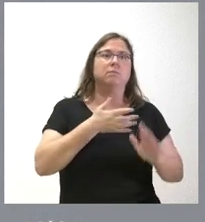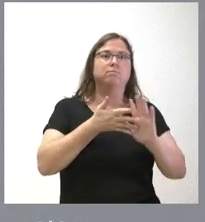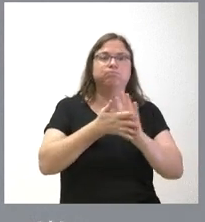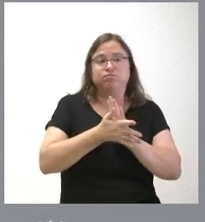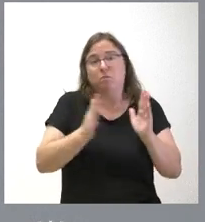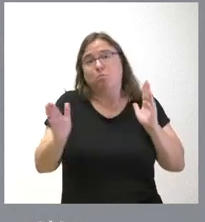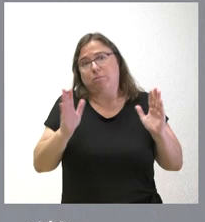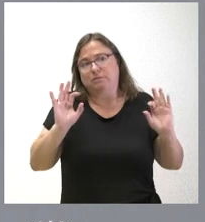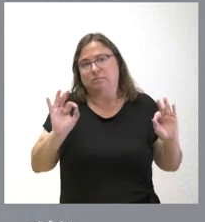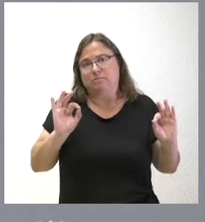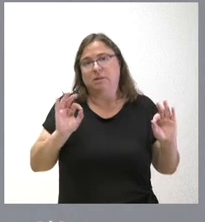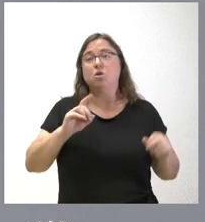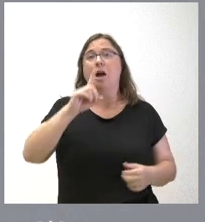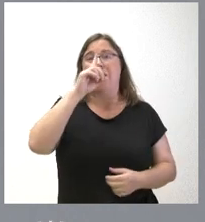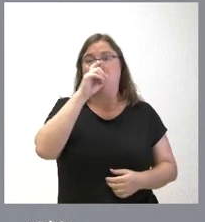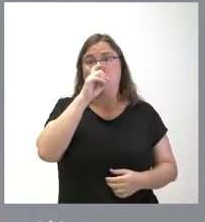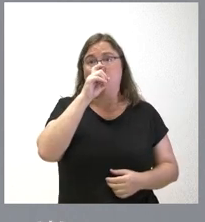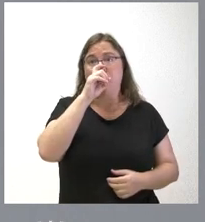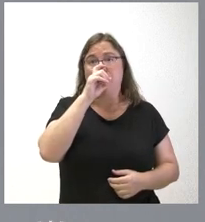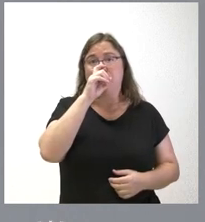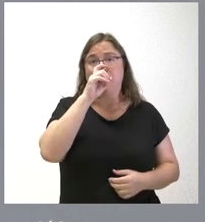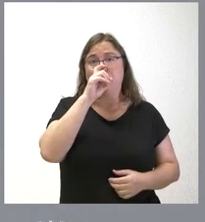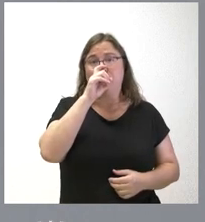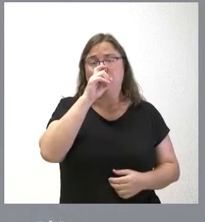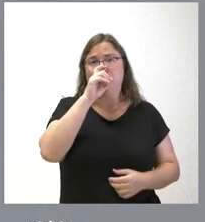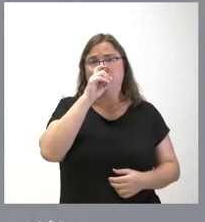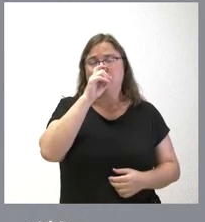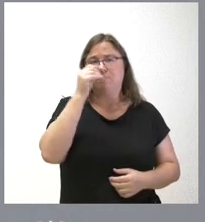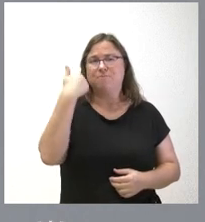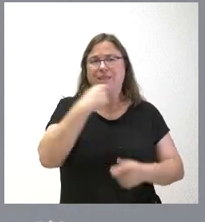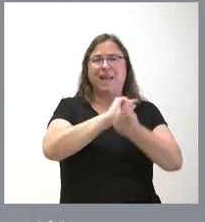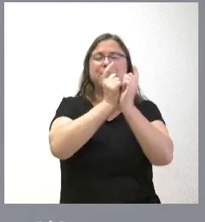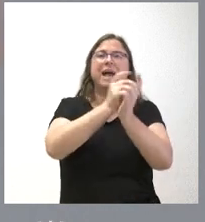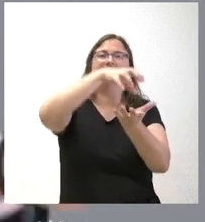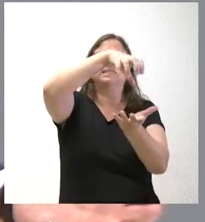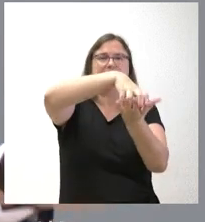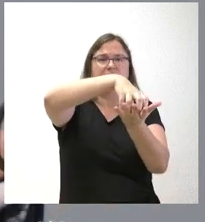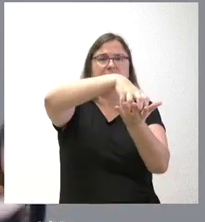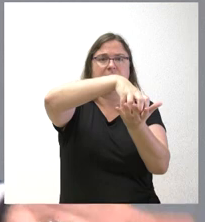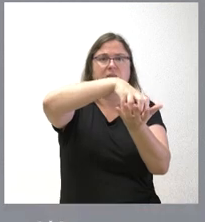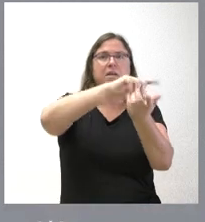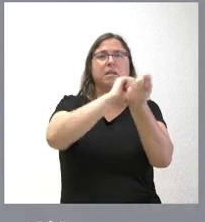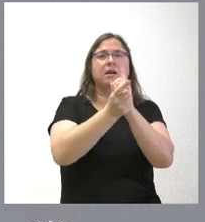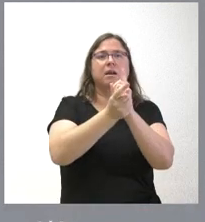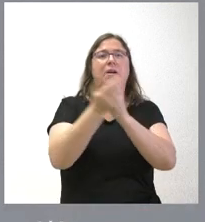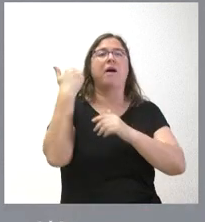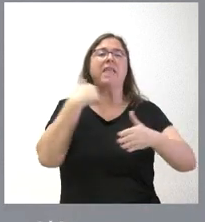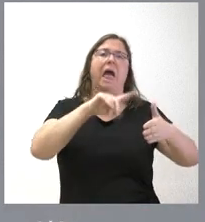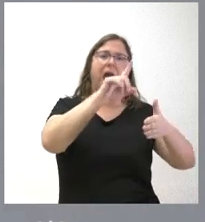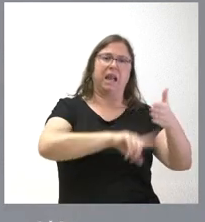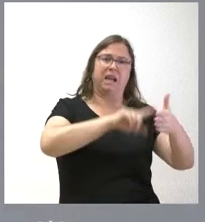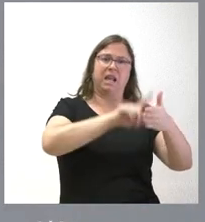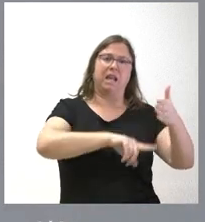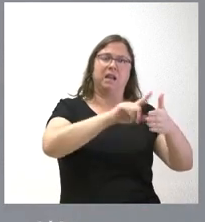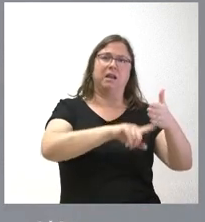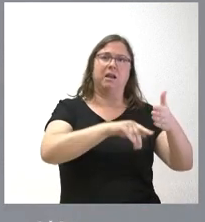momento que vivimos recordará usted que se acordó pues cambiar la sede desde un lugar en alquiler a una